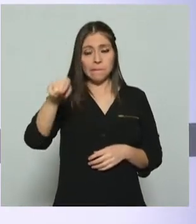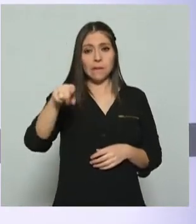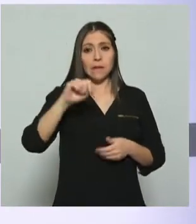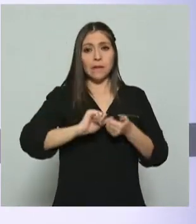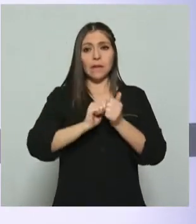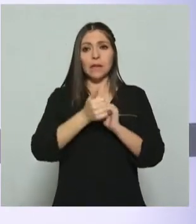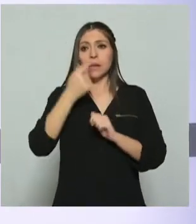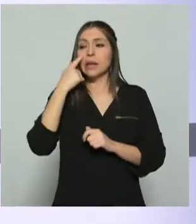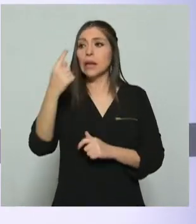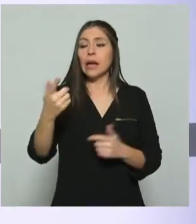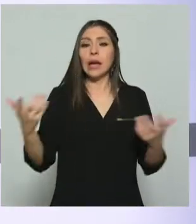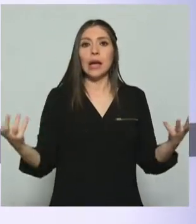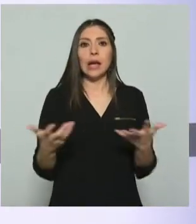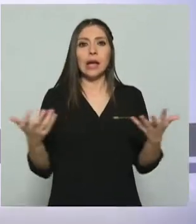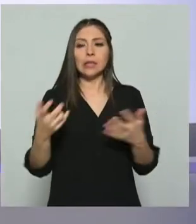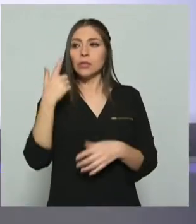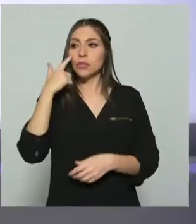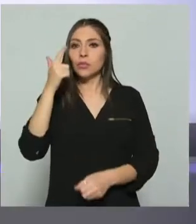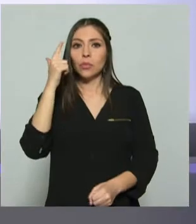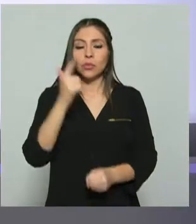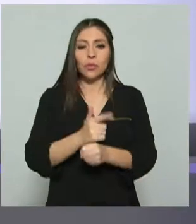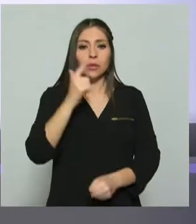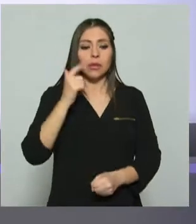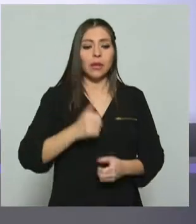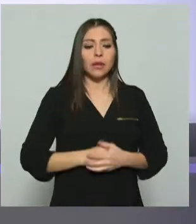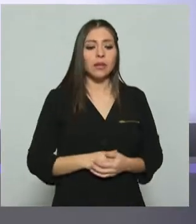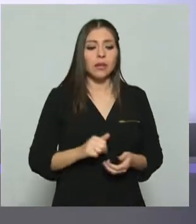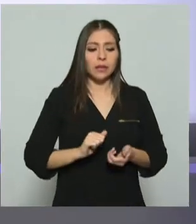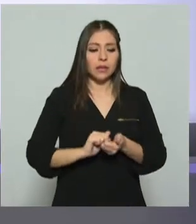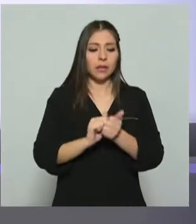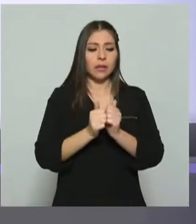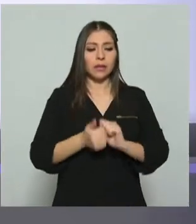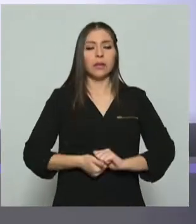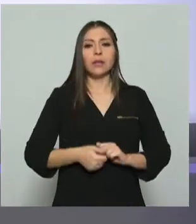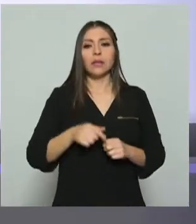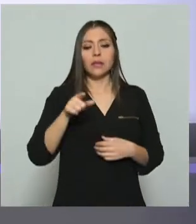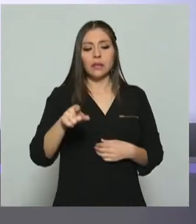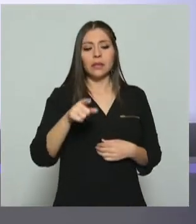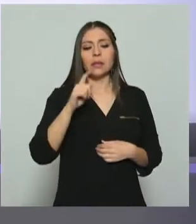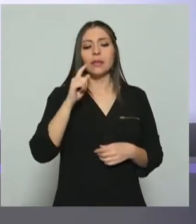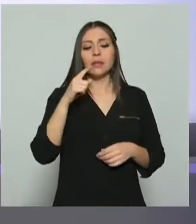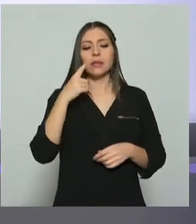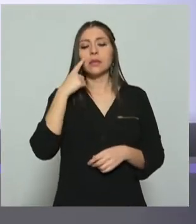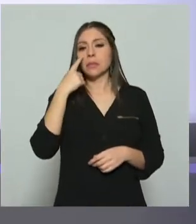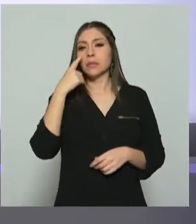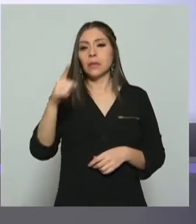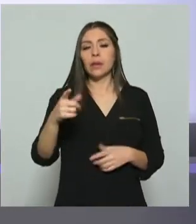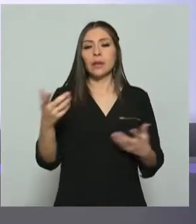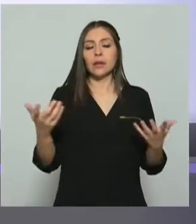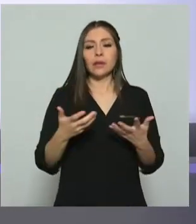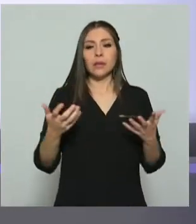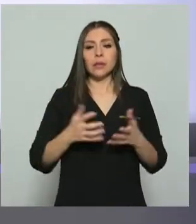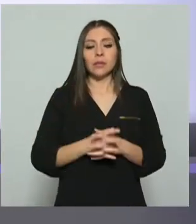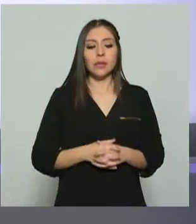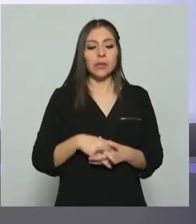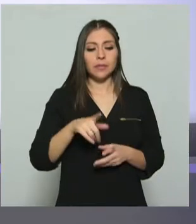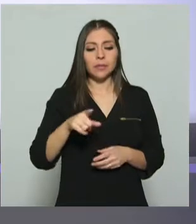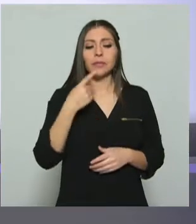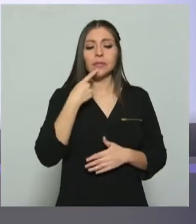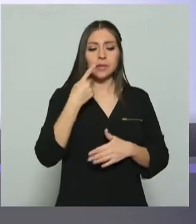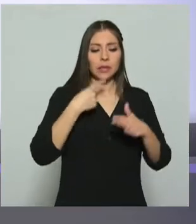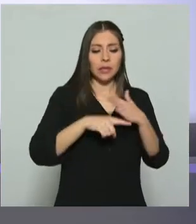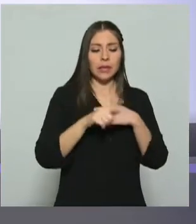el procedimiento que se lleva, ¿cómo se llama?, en el Ministerio Público, porque lo encuentran en flagrancia. Se hace la